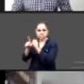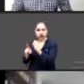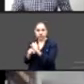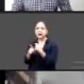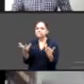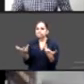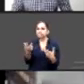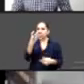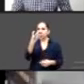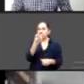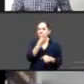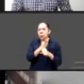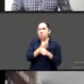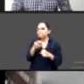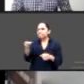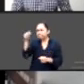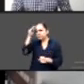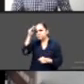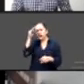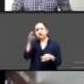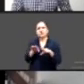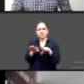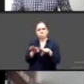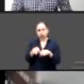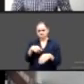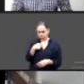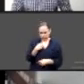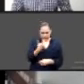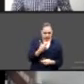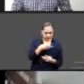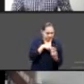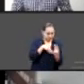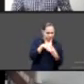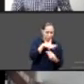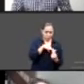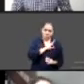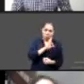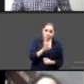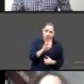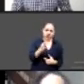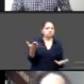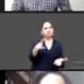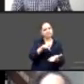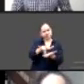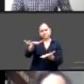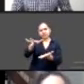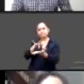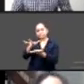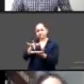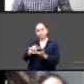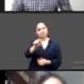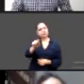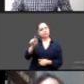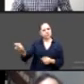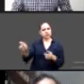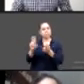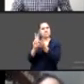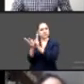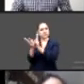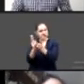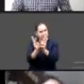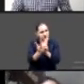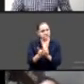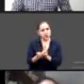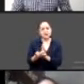recurso que tienen lo están dando para dar de comer a sus vecinos que están pasando por una difícil situación. Los sacerdotes han actuado